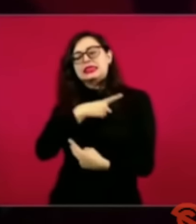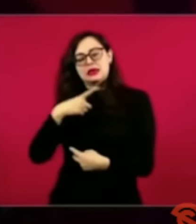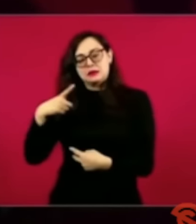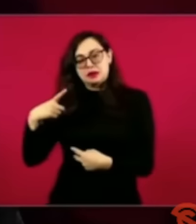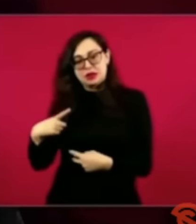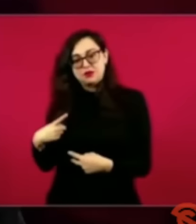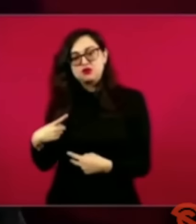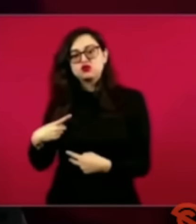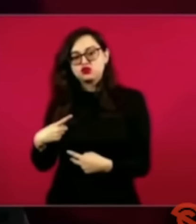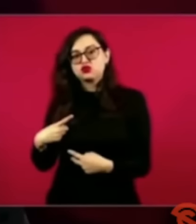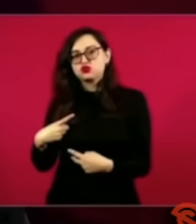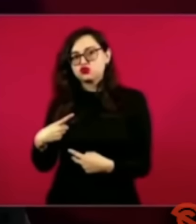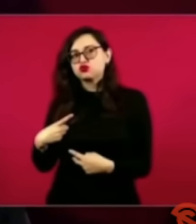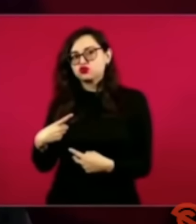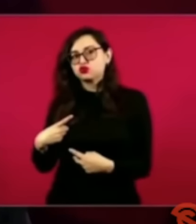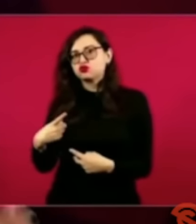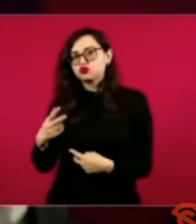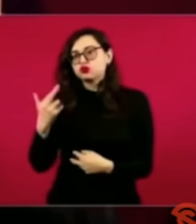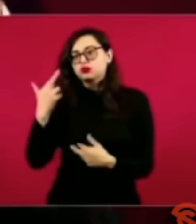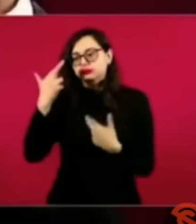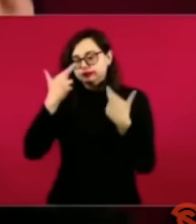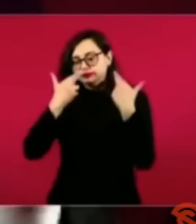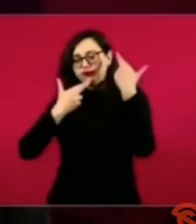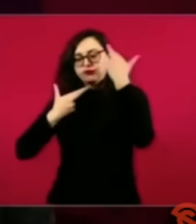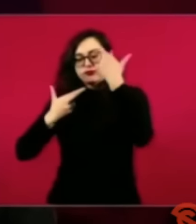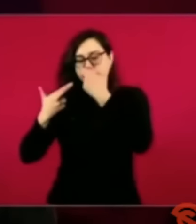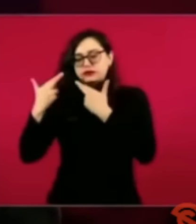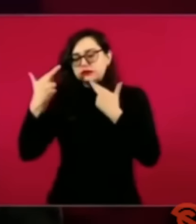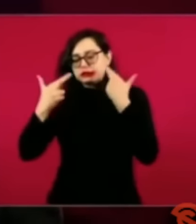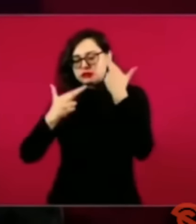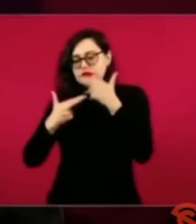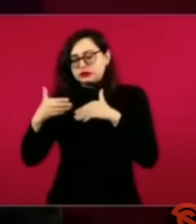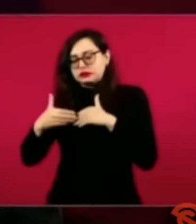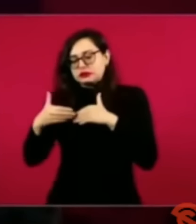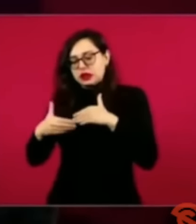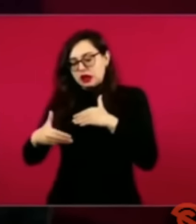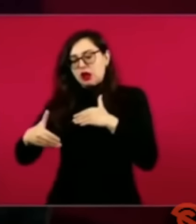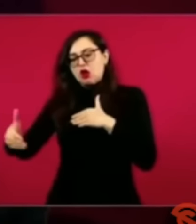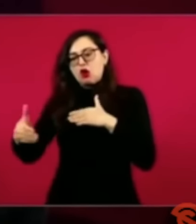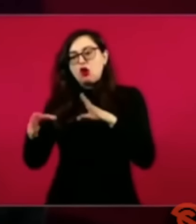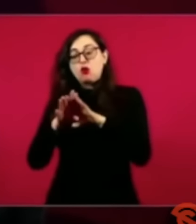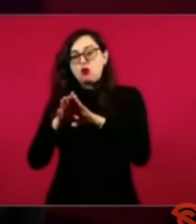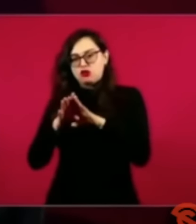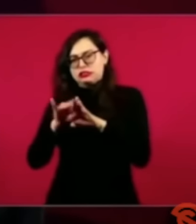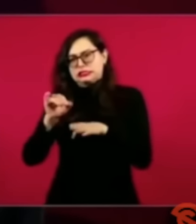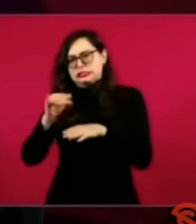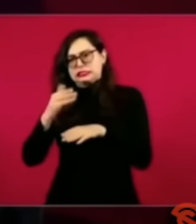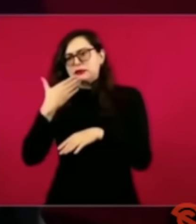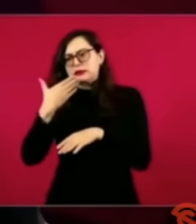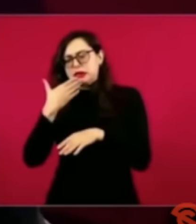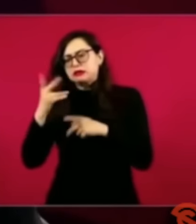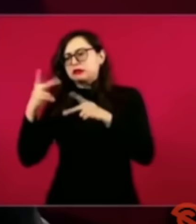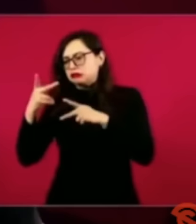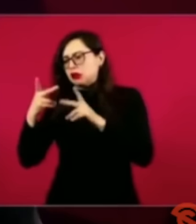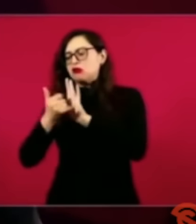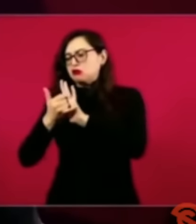asumamos dónde estamos y visualicemos hacia dónde vamos en la profesionalización de estos medios.